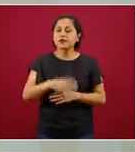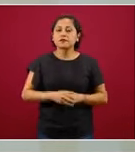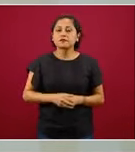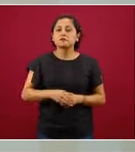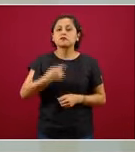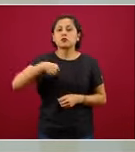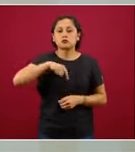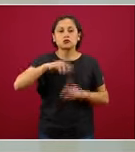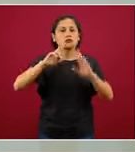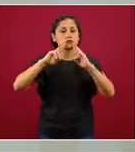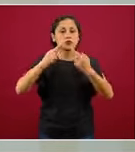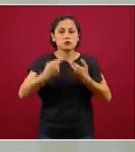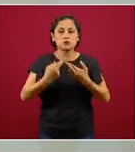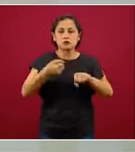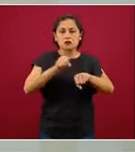semanas